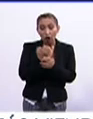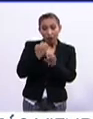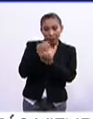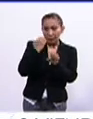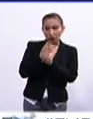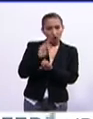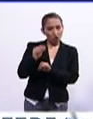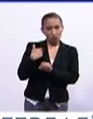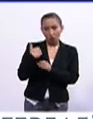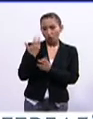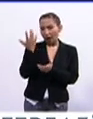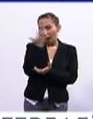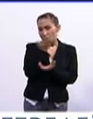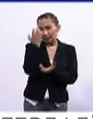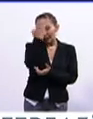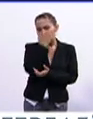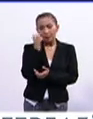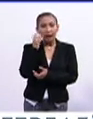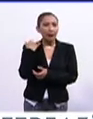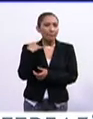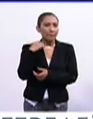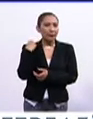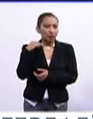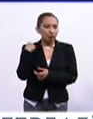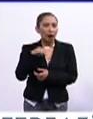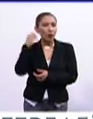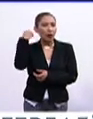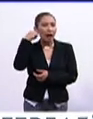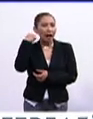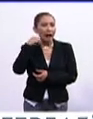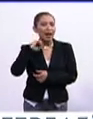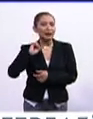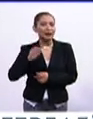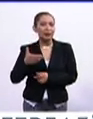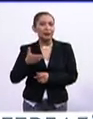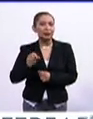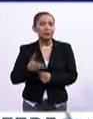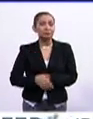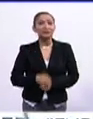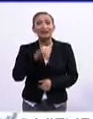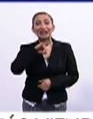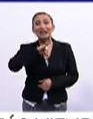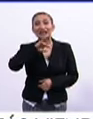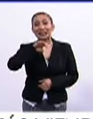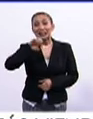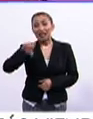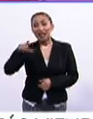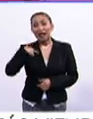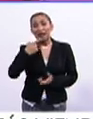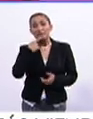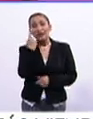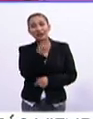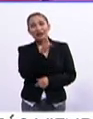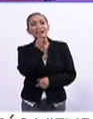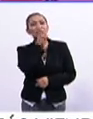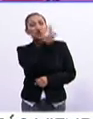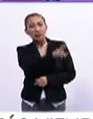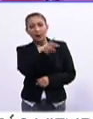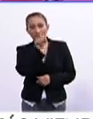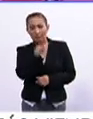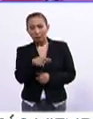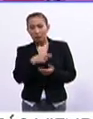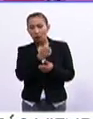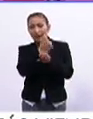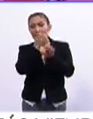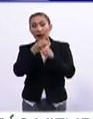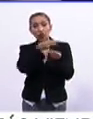estados que no participaron fueron Michoacán, Oaxaca y Chiapas. El INEE ha enviado los resultados de la prueba a